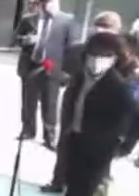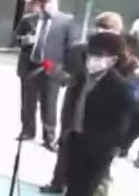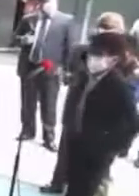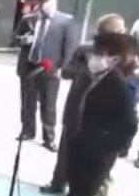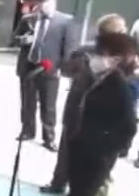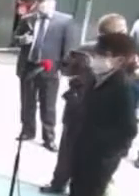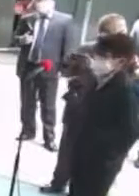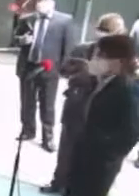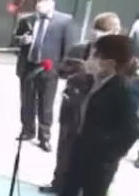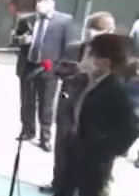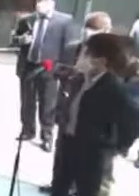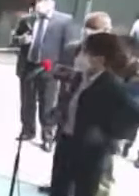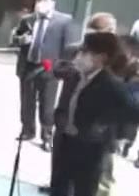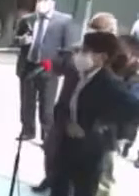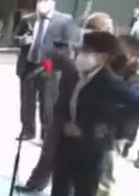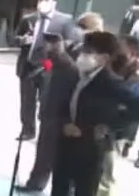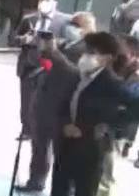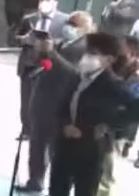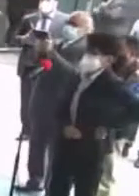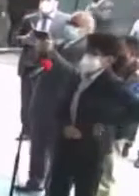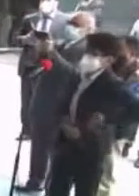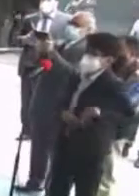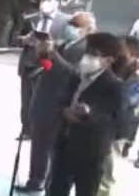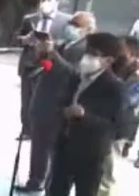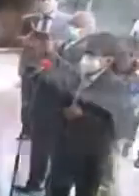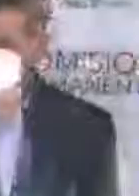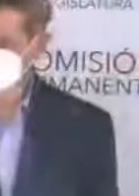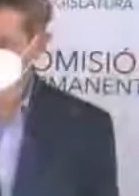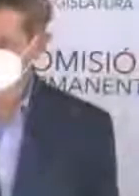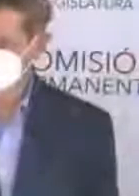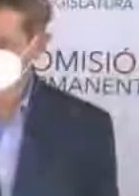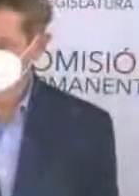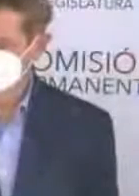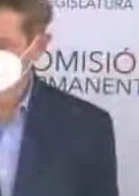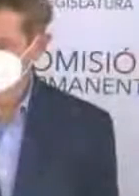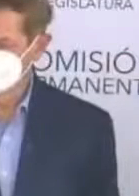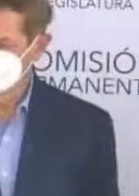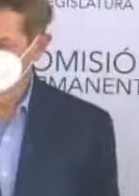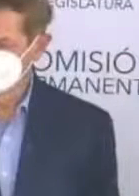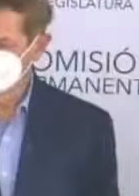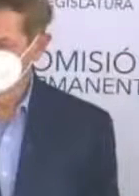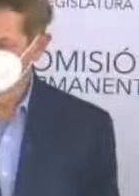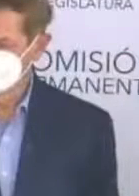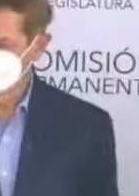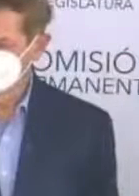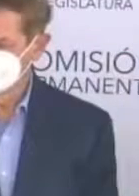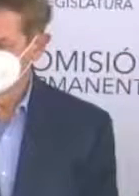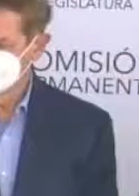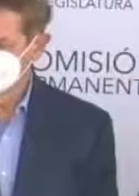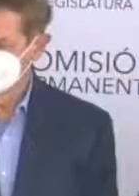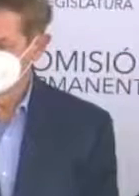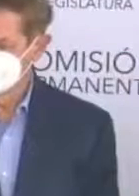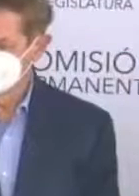Dejar claro que aquí estamos los legisladores del PAN, todos, diputados y senadores.